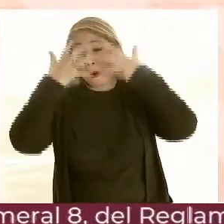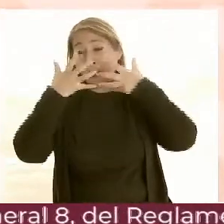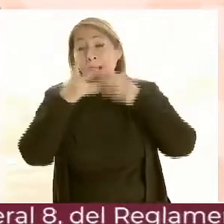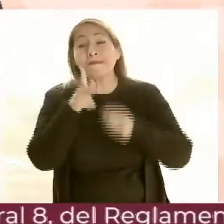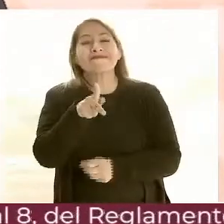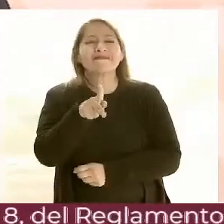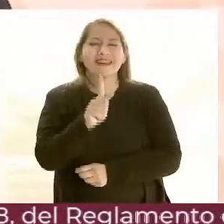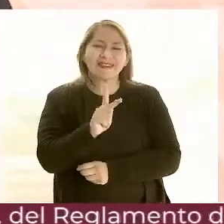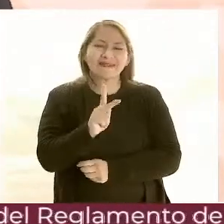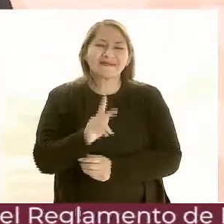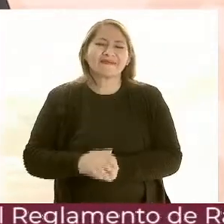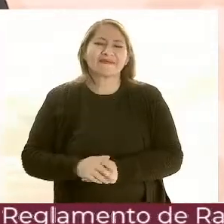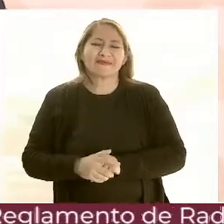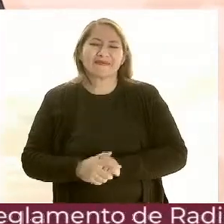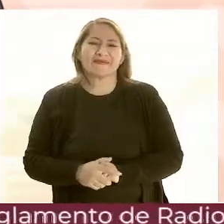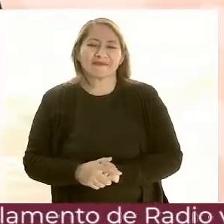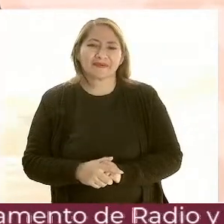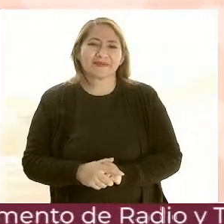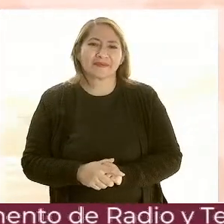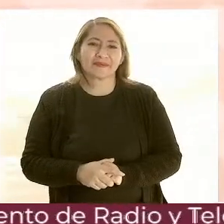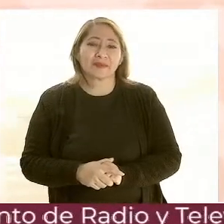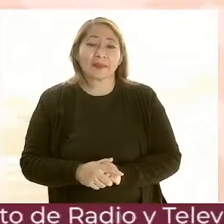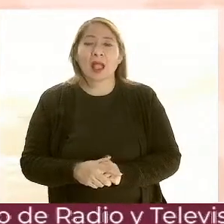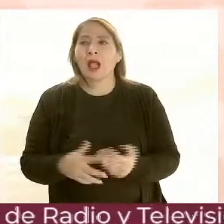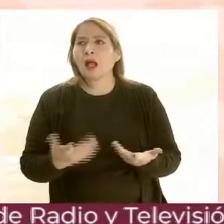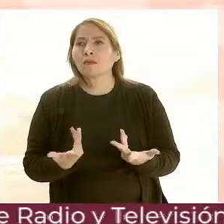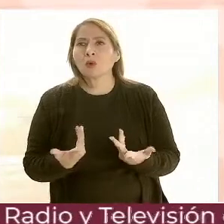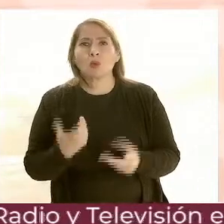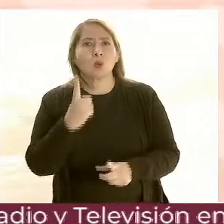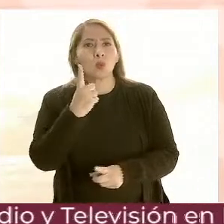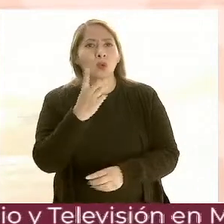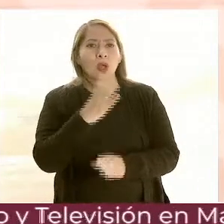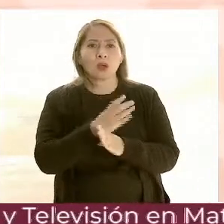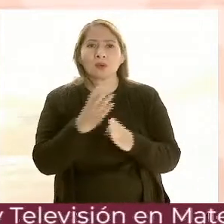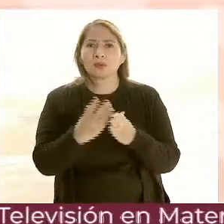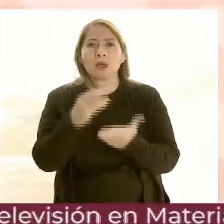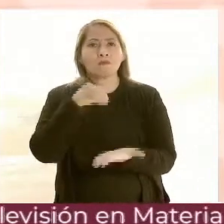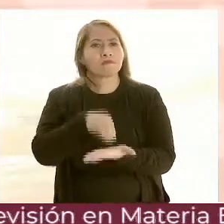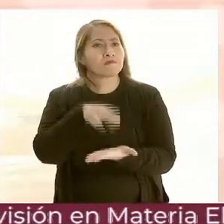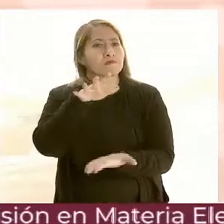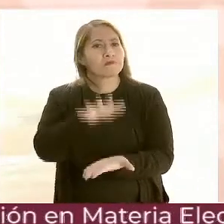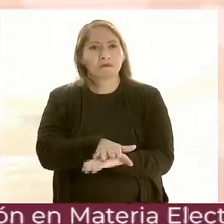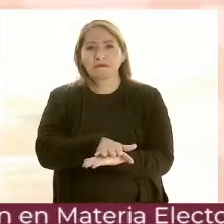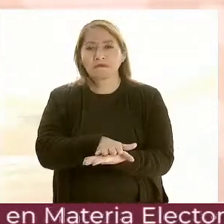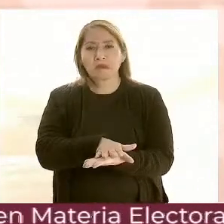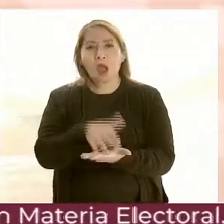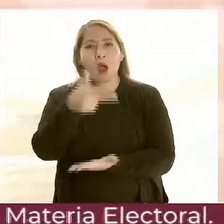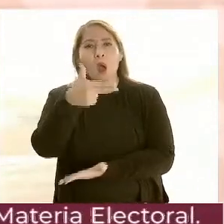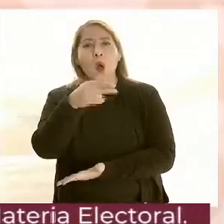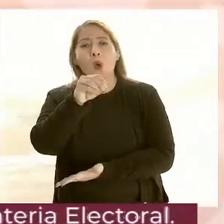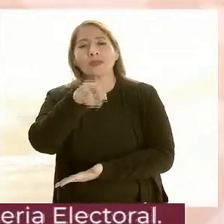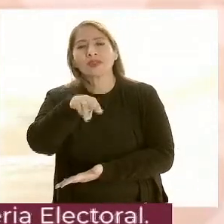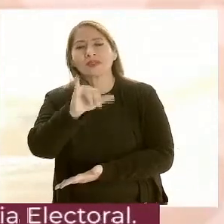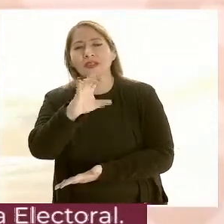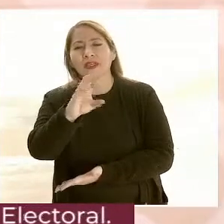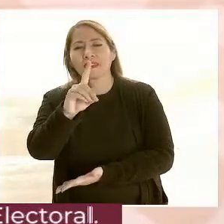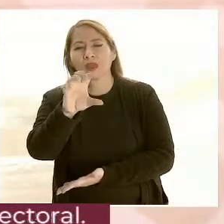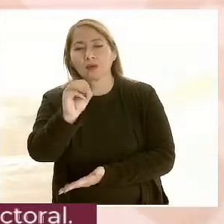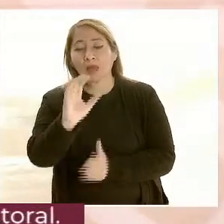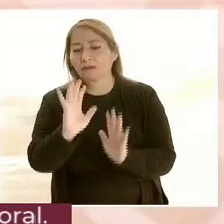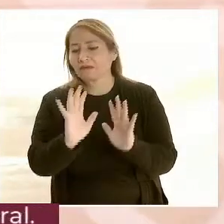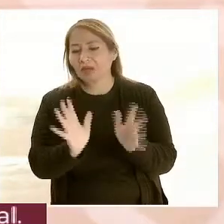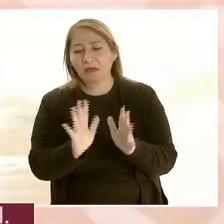pero teníamos el pendiente de los homicidios.